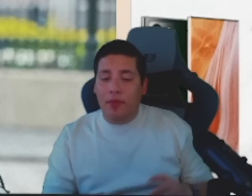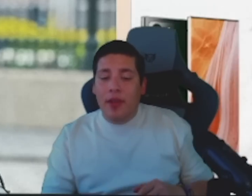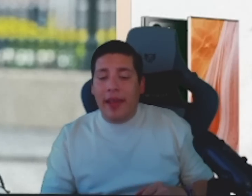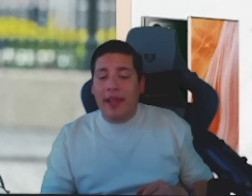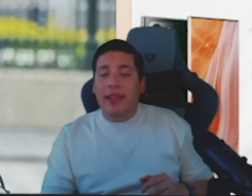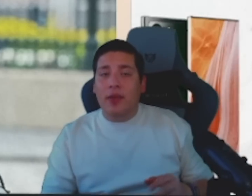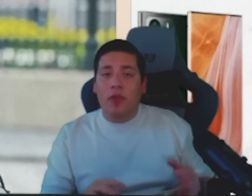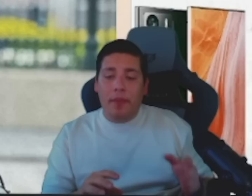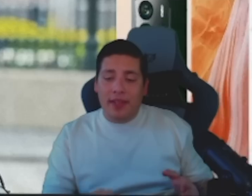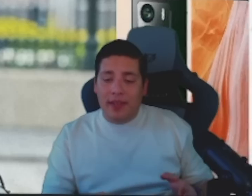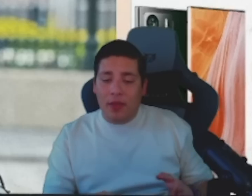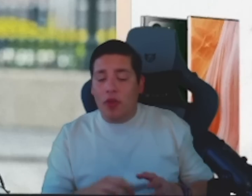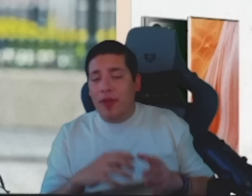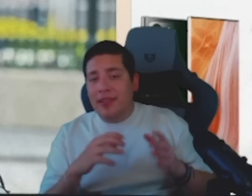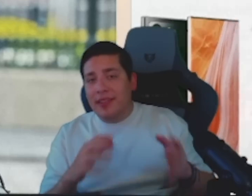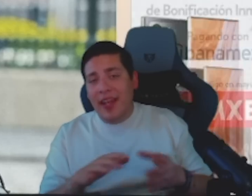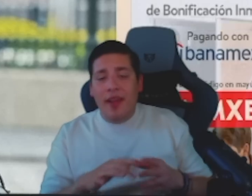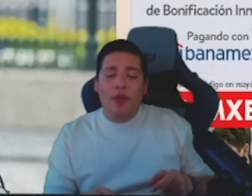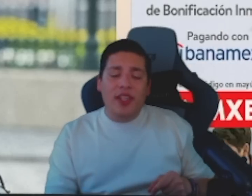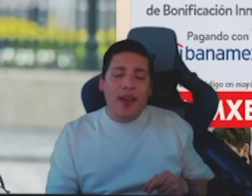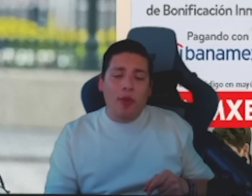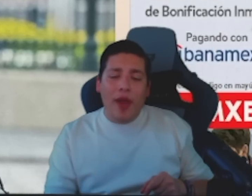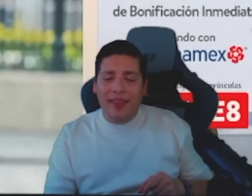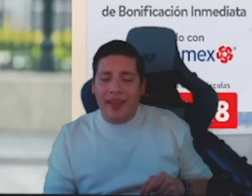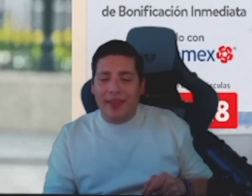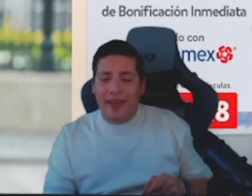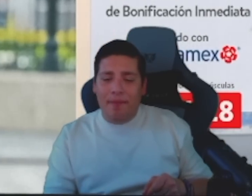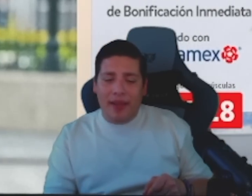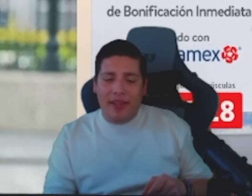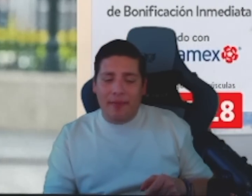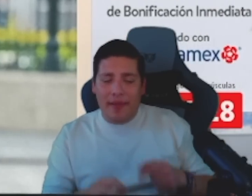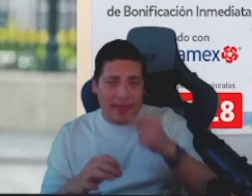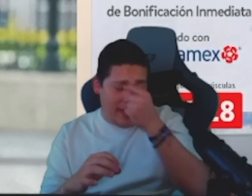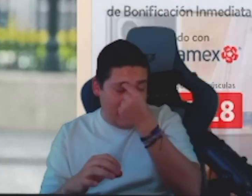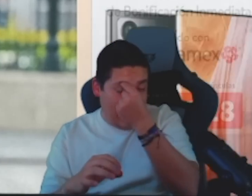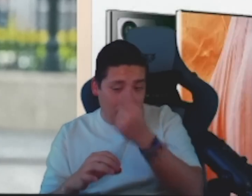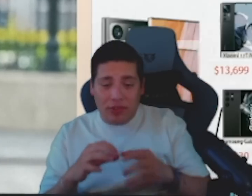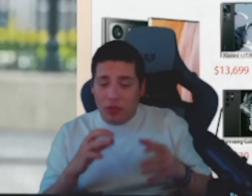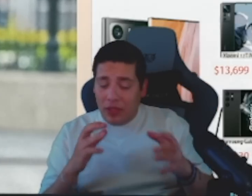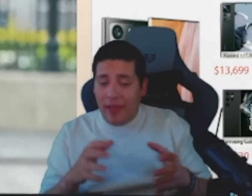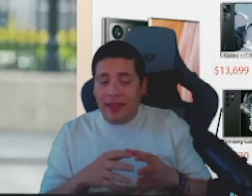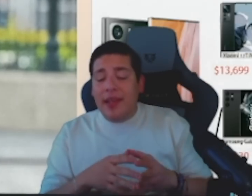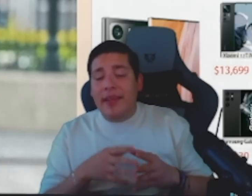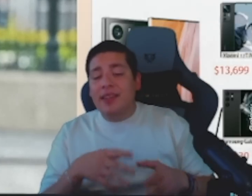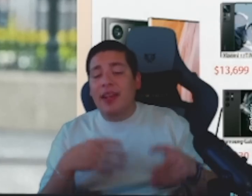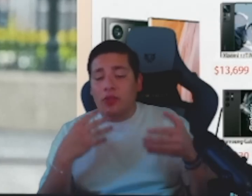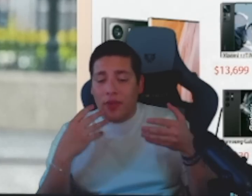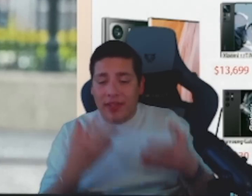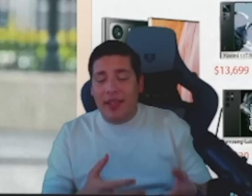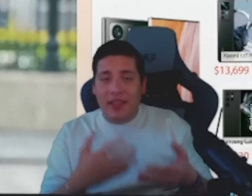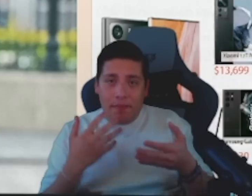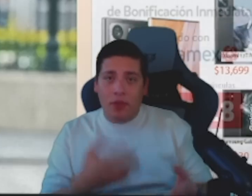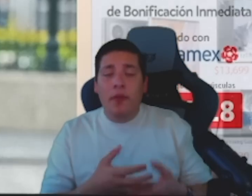están apoyando este golpe de Estado. Como les decía, pues Dina Boluarte ya tiene prácticamente las horas contadas, y es